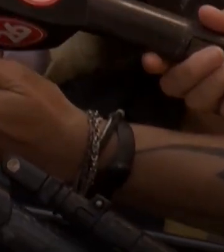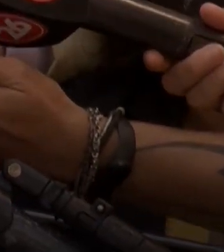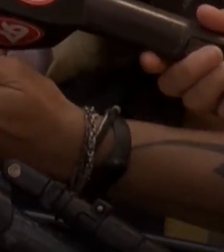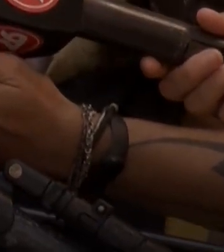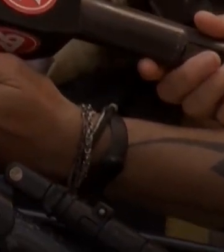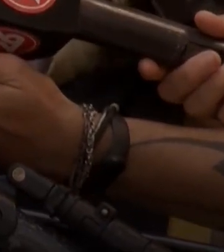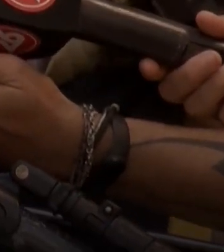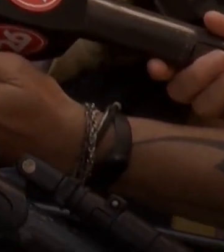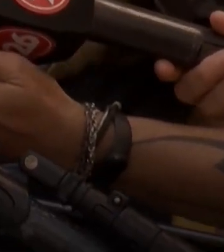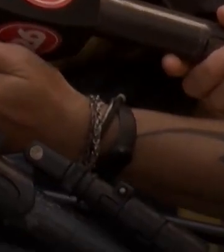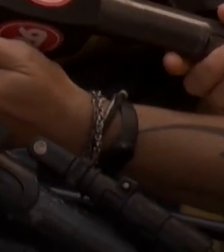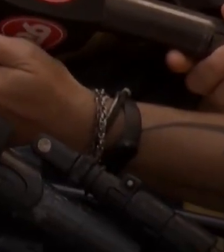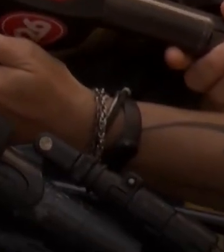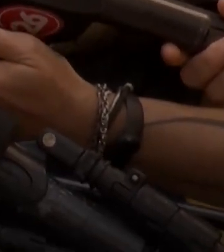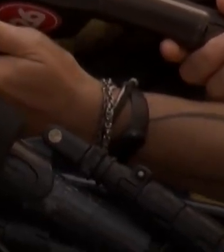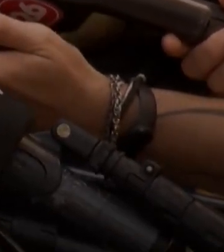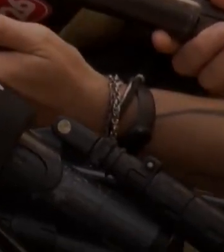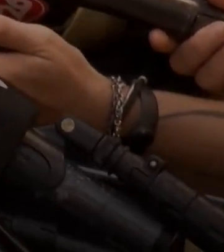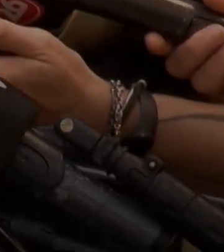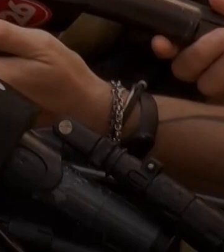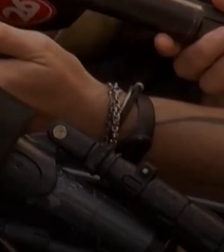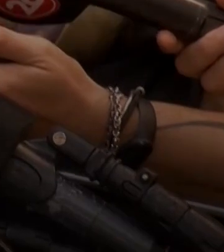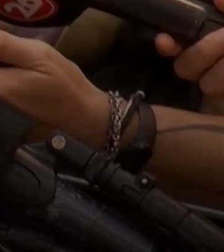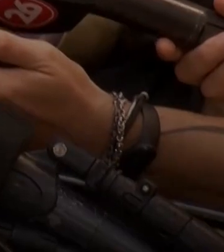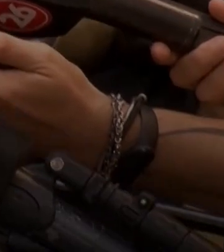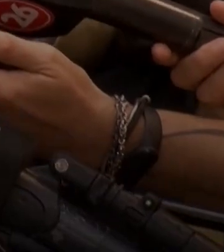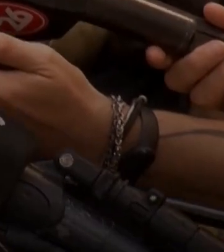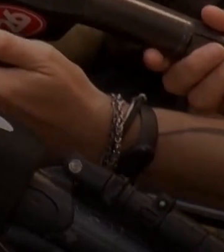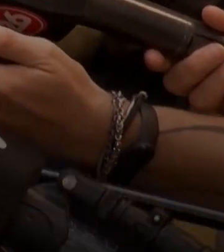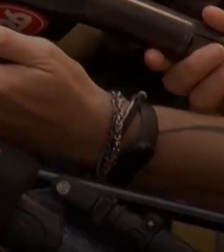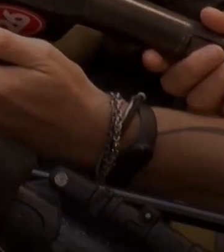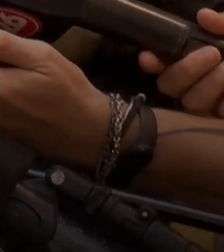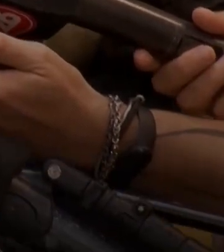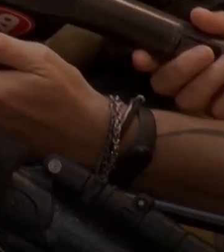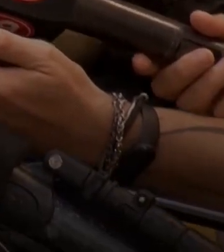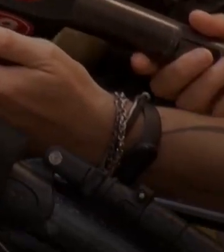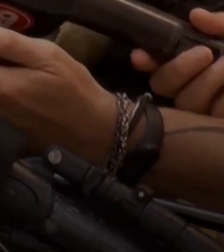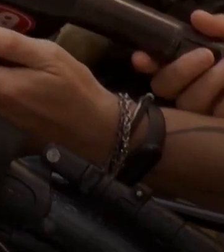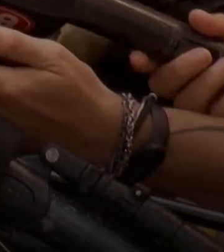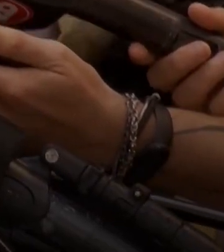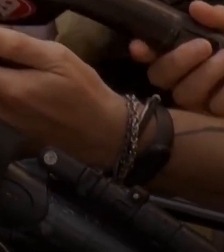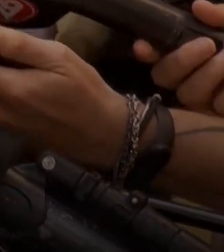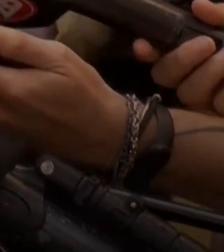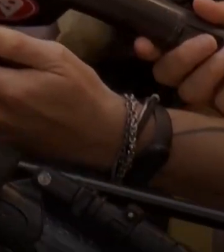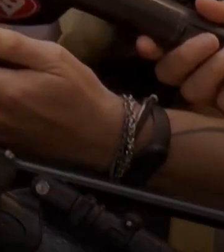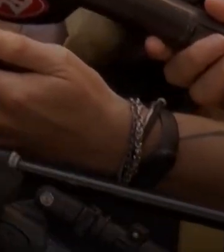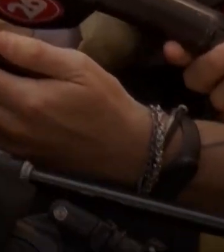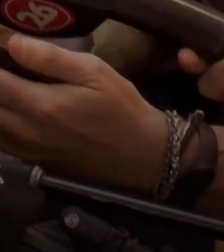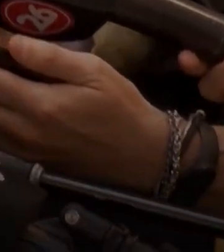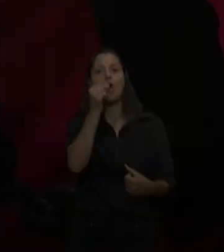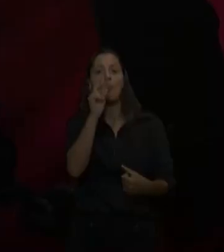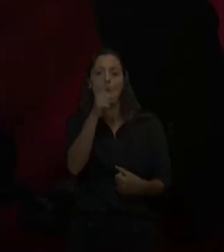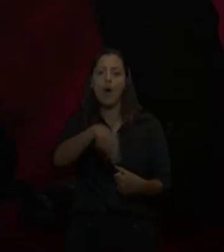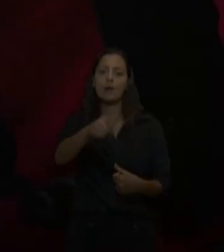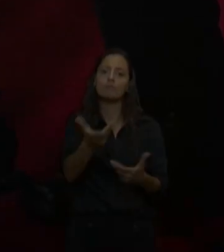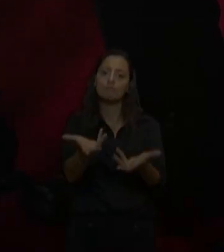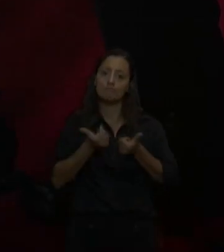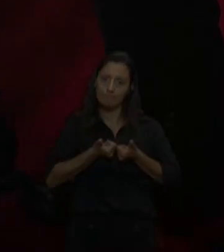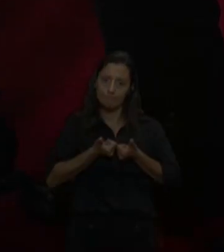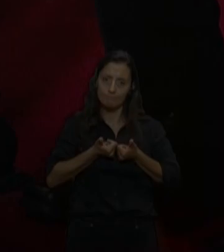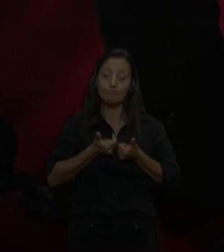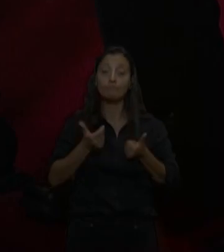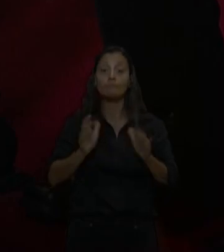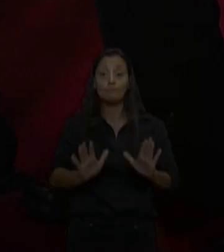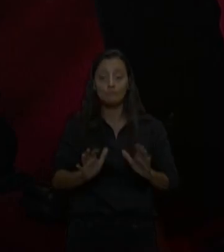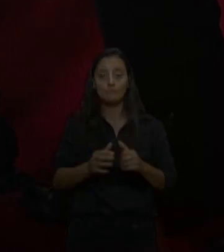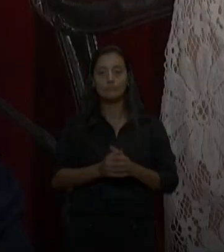que han sido muy importantes, sino también una agenda de futuro, un plan de desarrollo industrial, agropecuario, todos los sectores productivos, y una mirada a largo plazo. Me